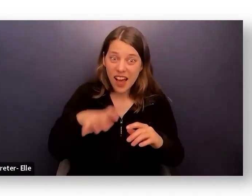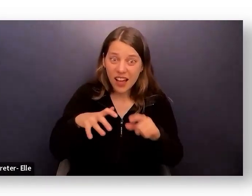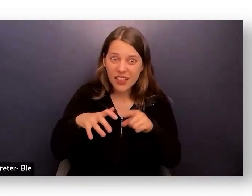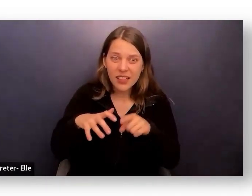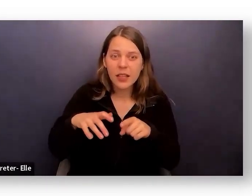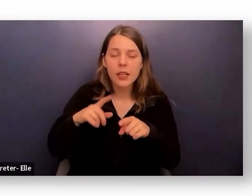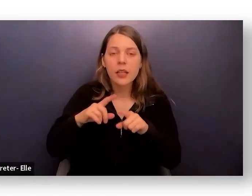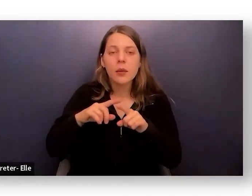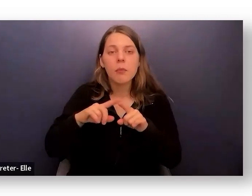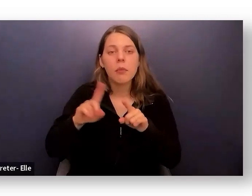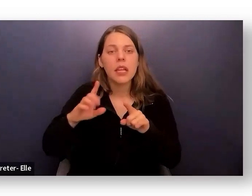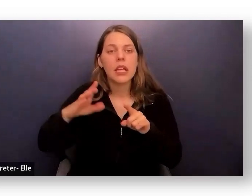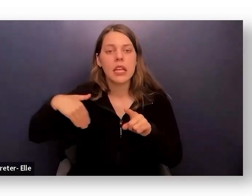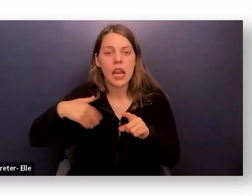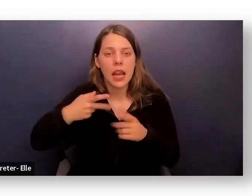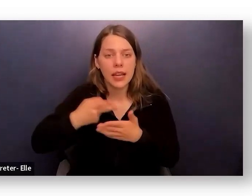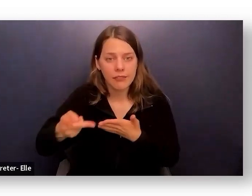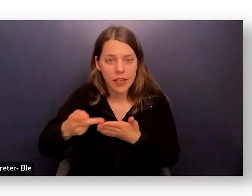que pueden ser